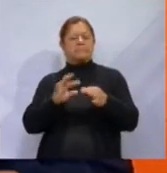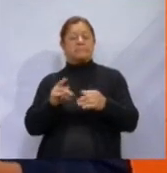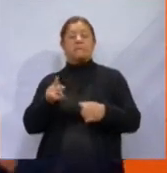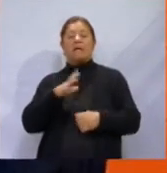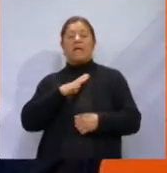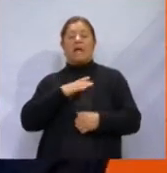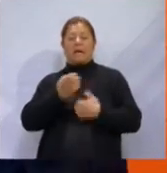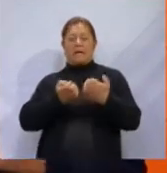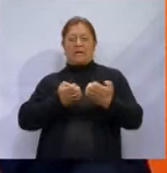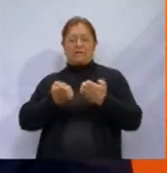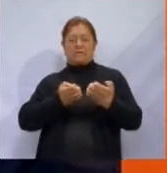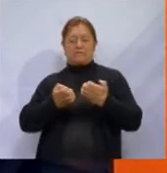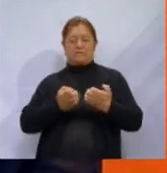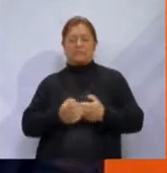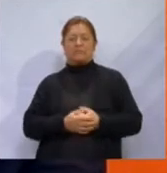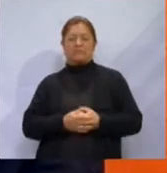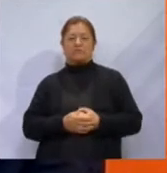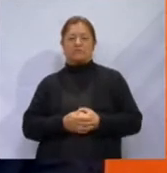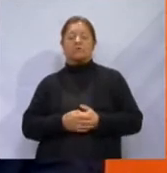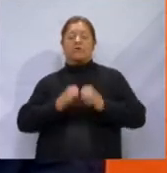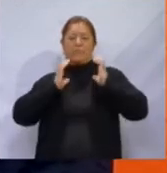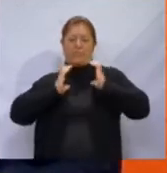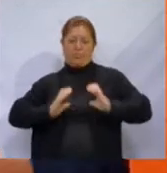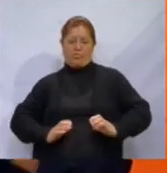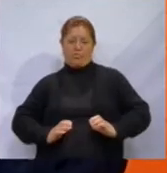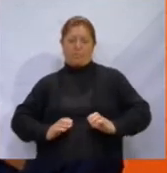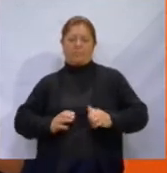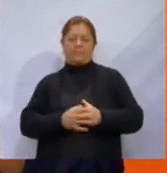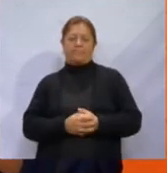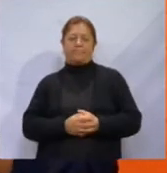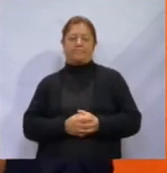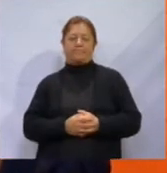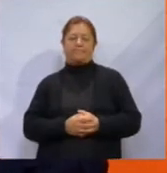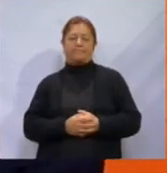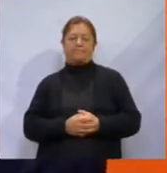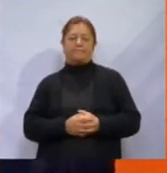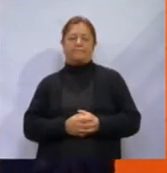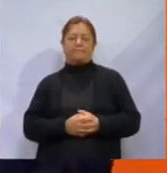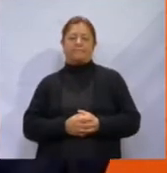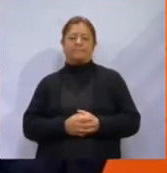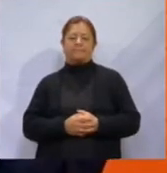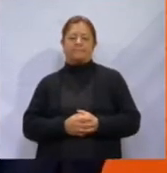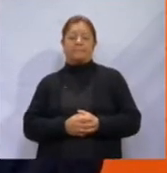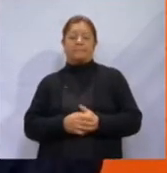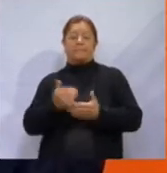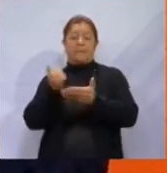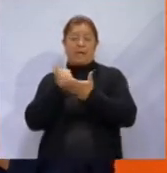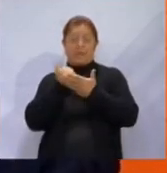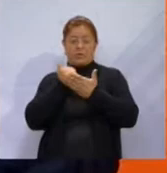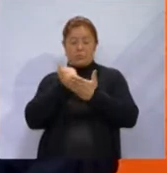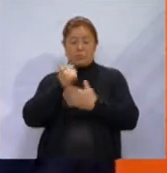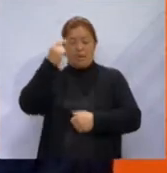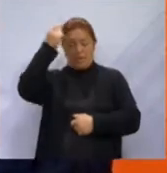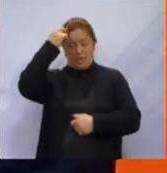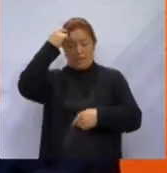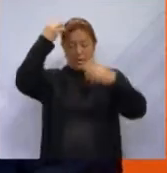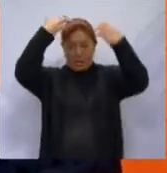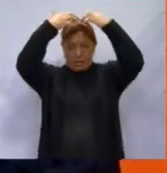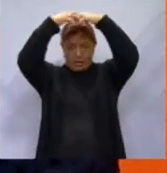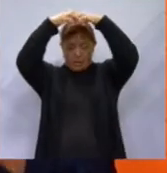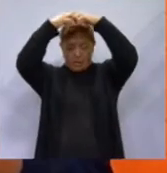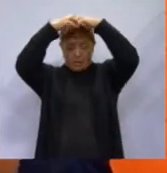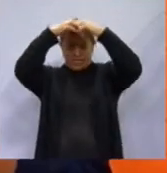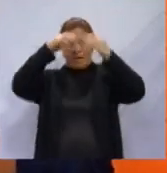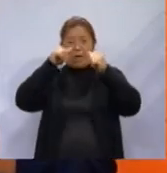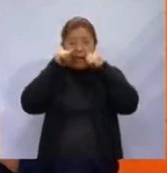de movimientos que hacemos con todo nuestro cuerpo y nos va a ayudar a que el cerebro ponga muchísima